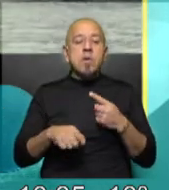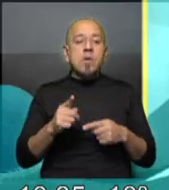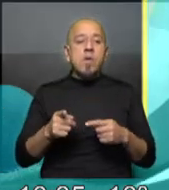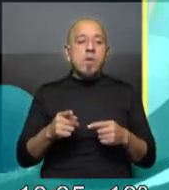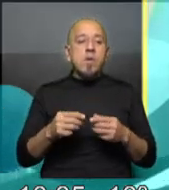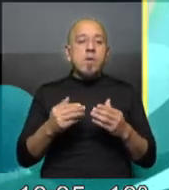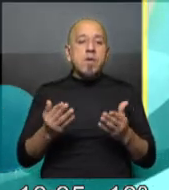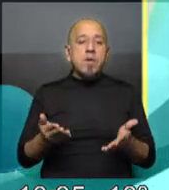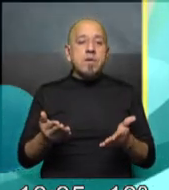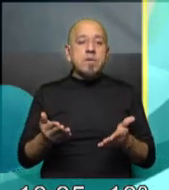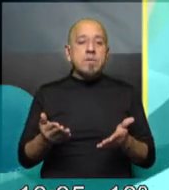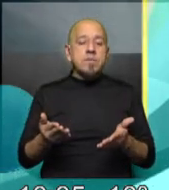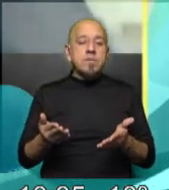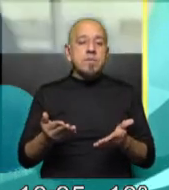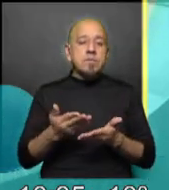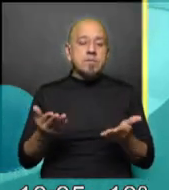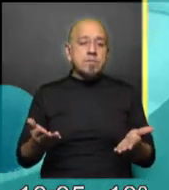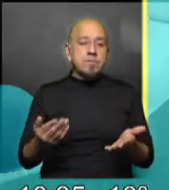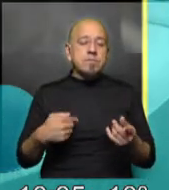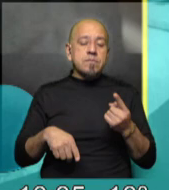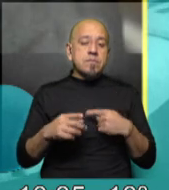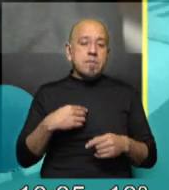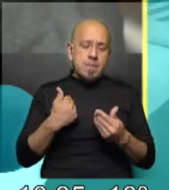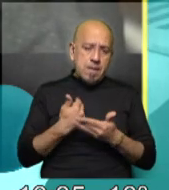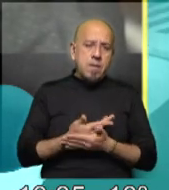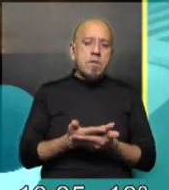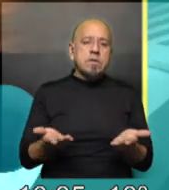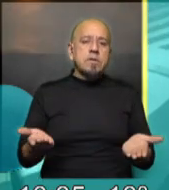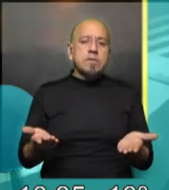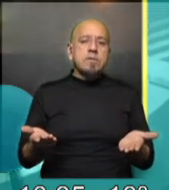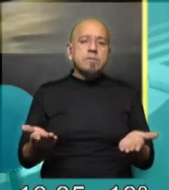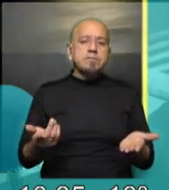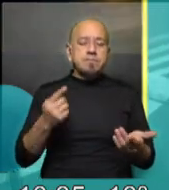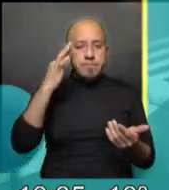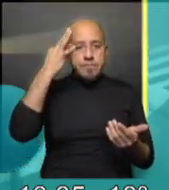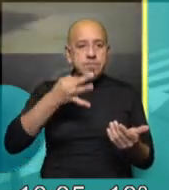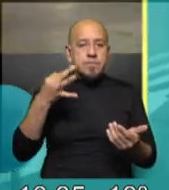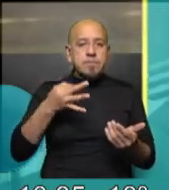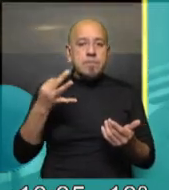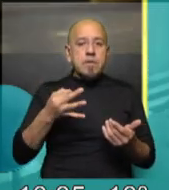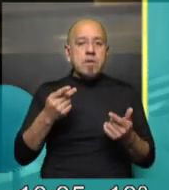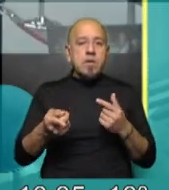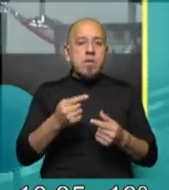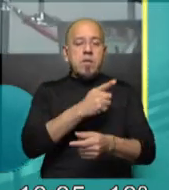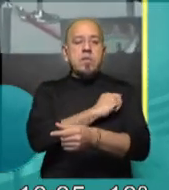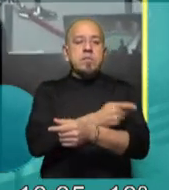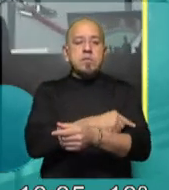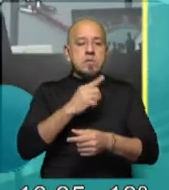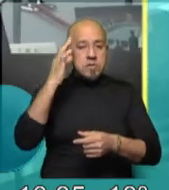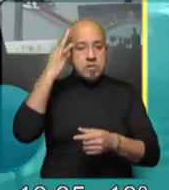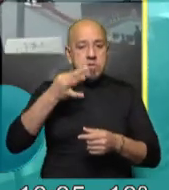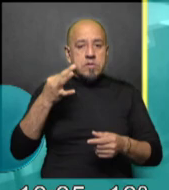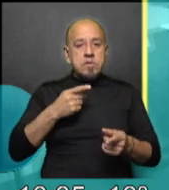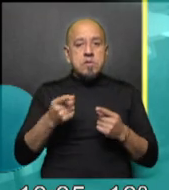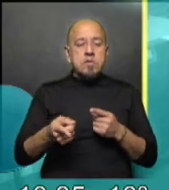bastante a un panfleto de la película, funciona para presentar realmente cómo es que funciona el poder real y cómo los